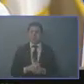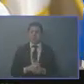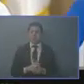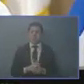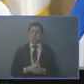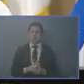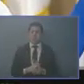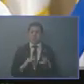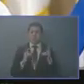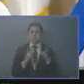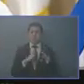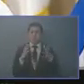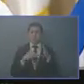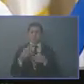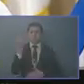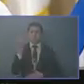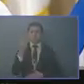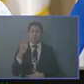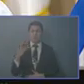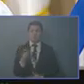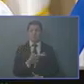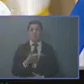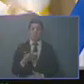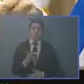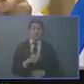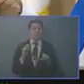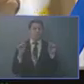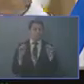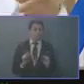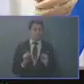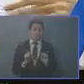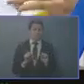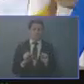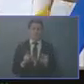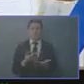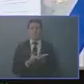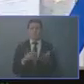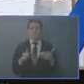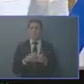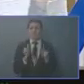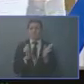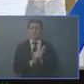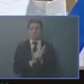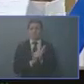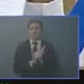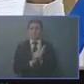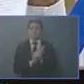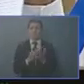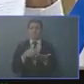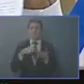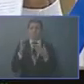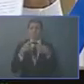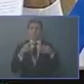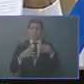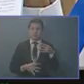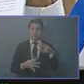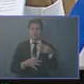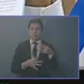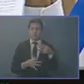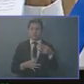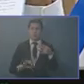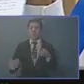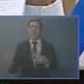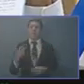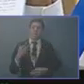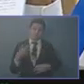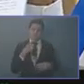bastante amplio para que pudiese pasar al conocimiento del Pleno el proyecto de ley sobre el